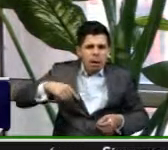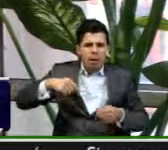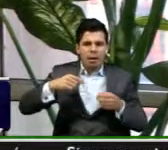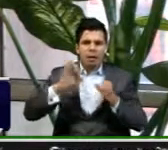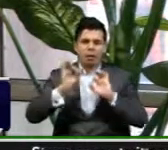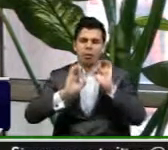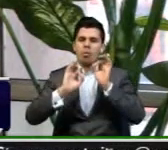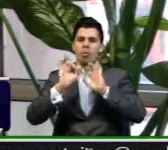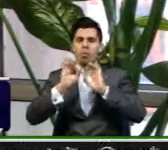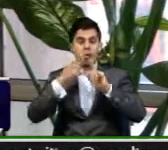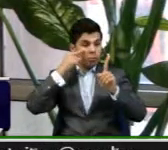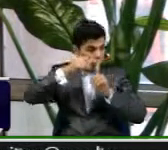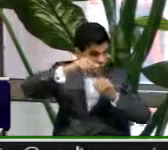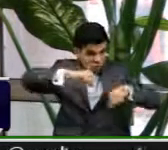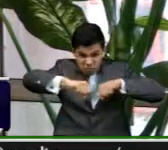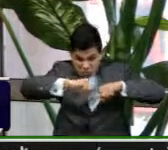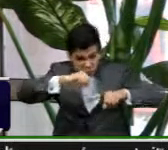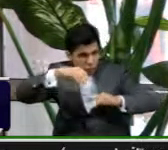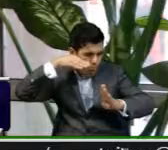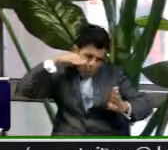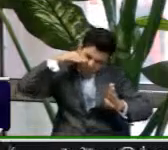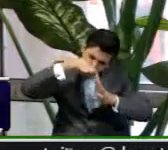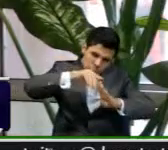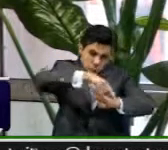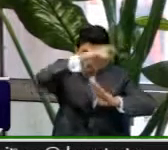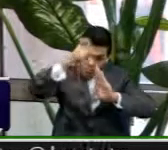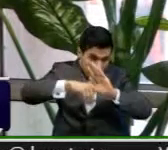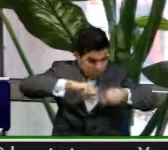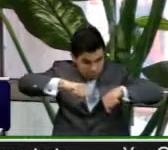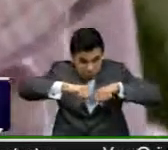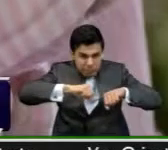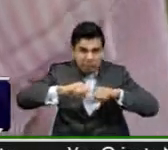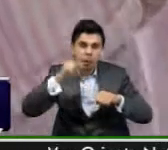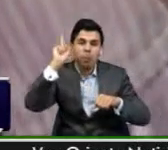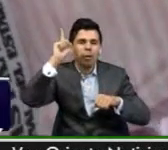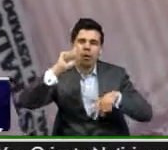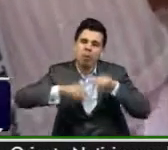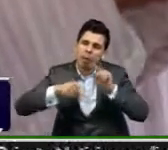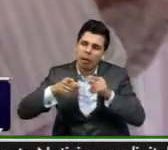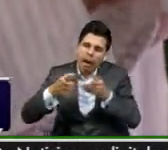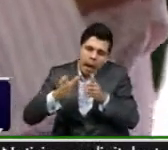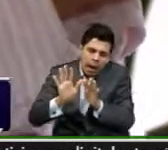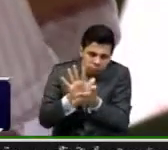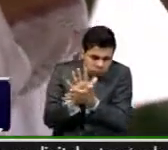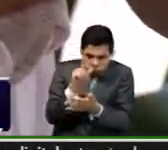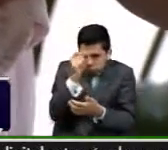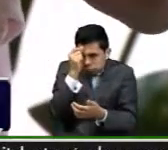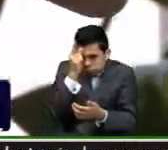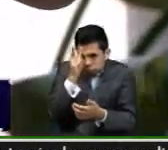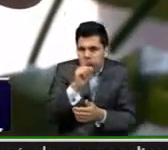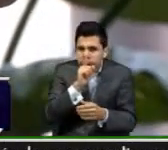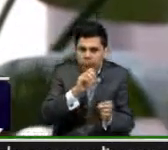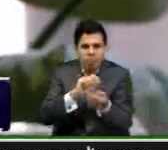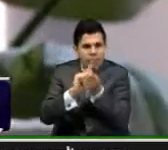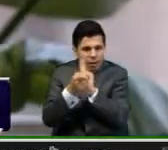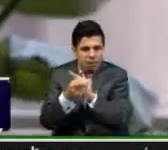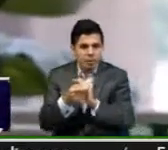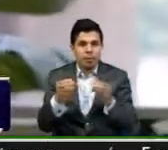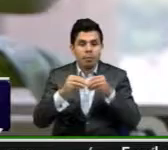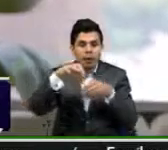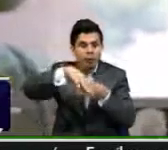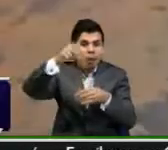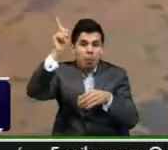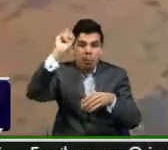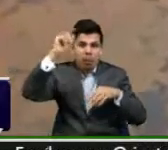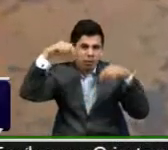pronto no podían como dedicar su tema a esta campaña electoral. Frente al tema de publicidad política y propaganda electoral, la